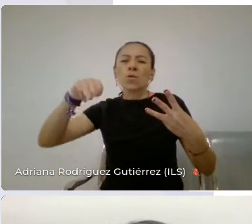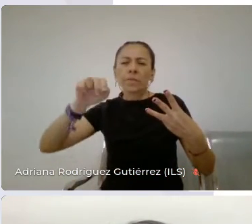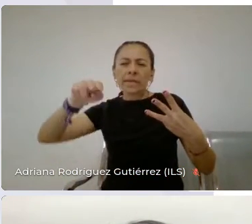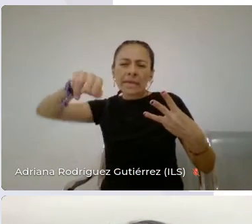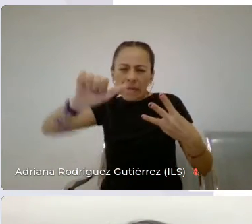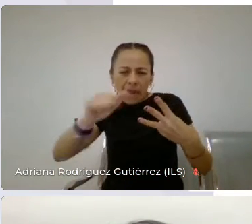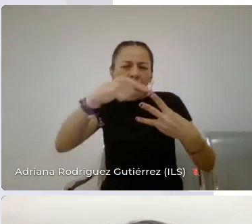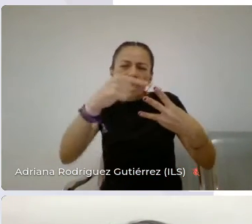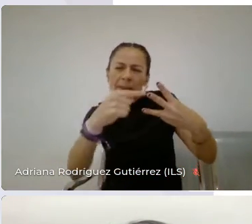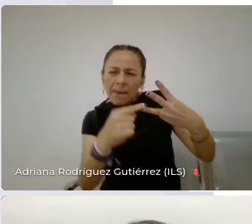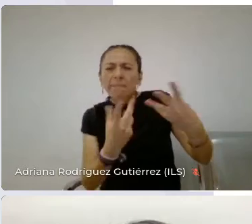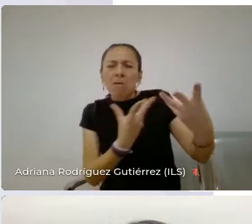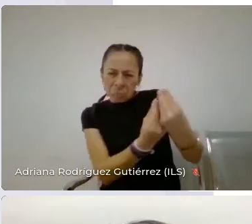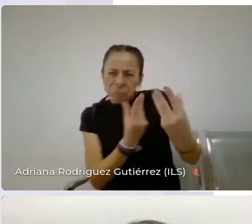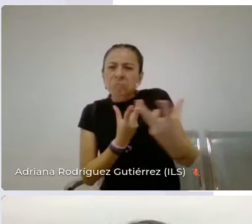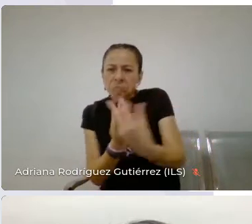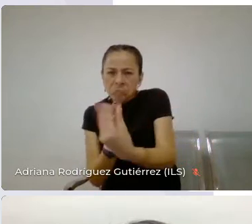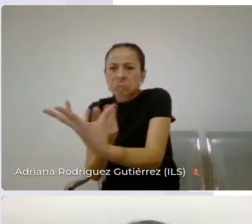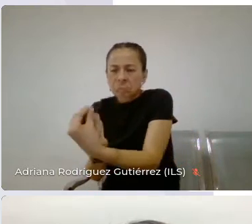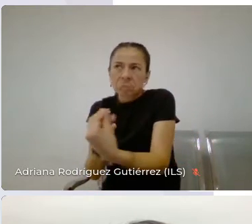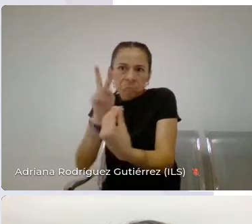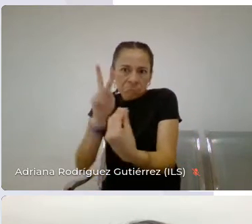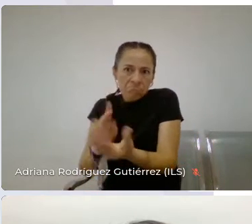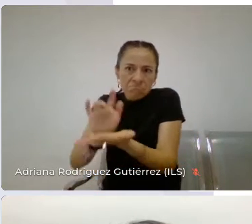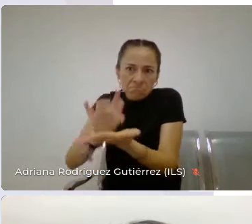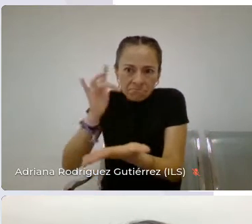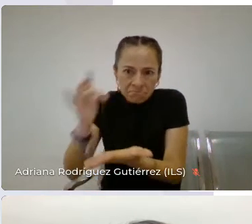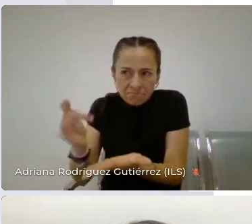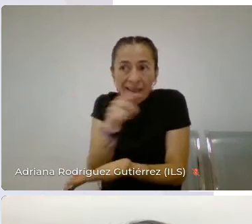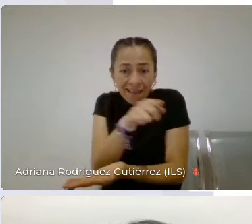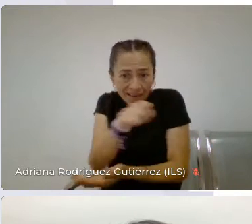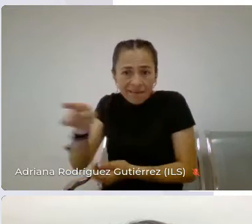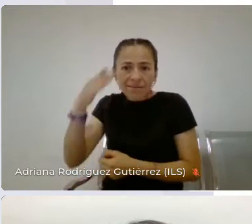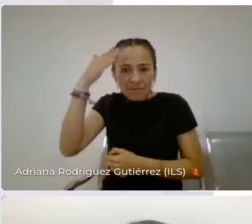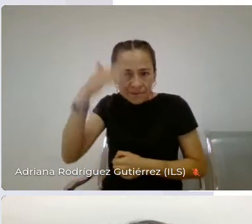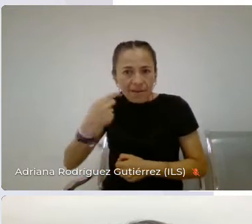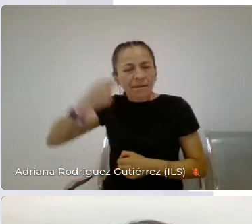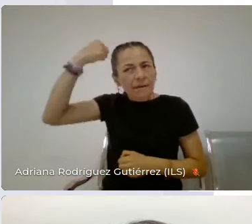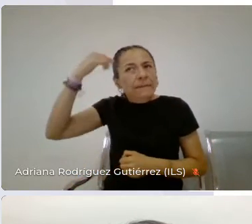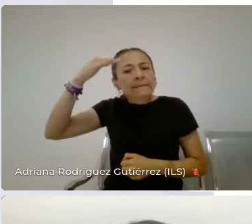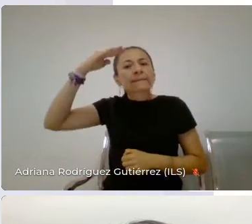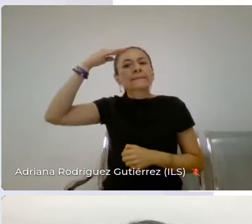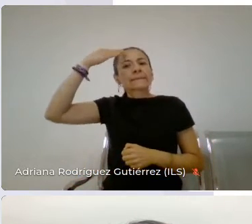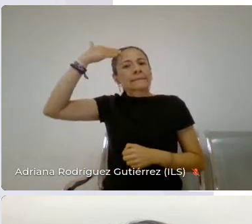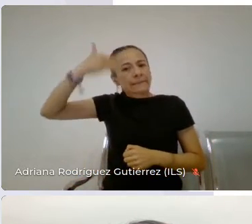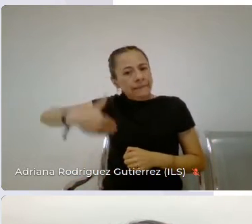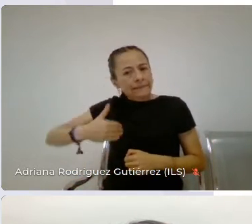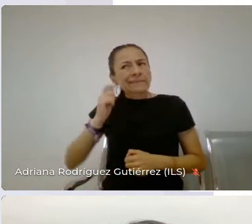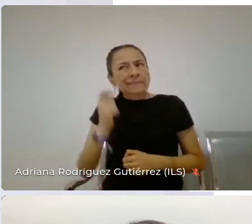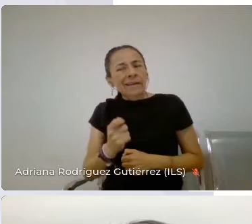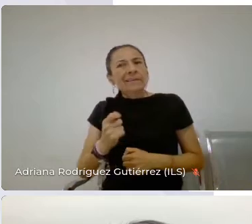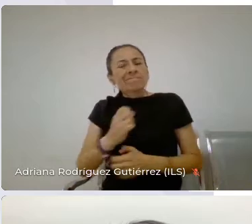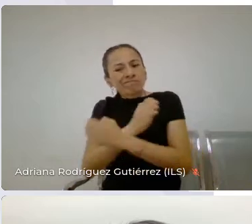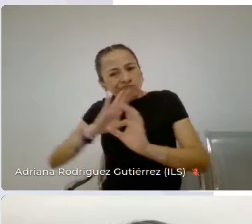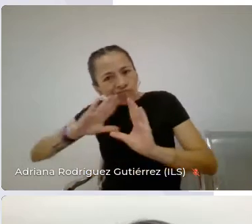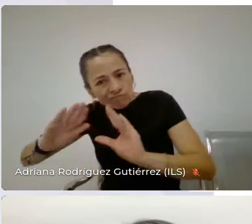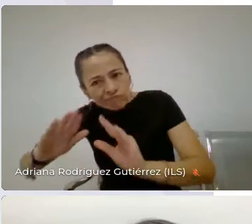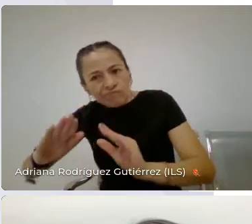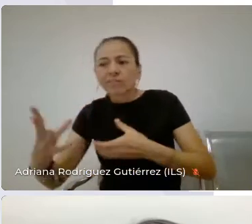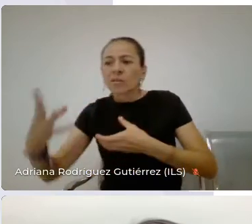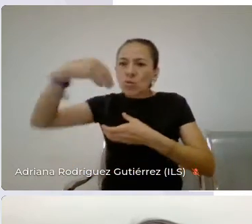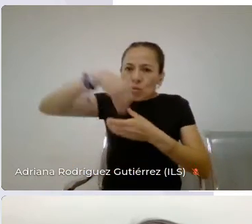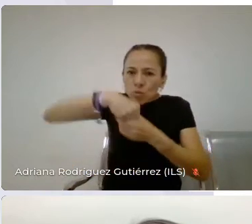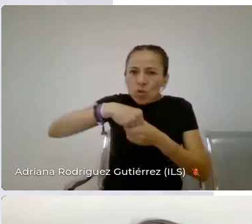hemos estado colaborando y que también entienden la importancia de la educación, de la inclusión y de dotar de herramientas y también